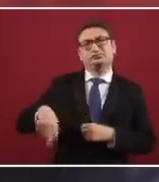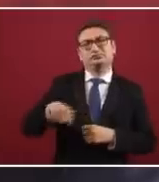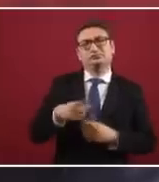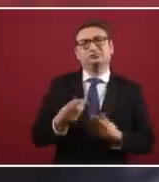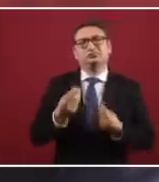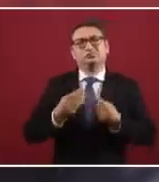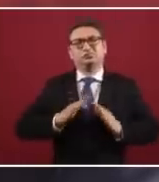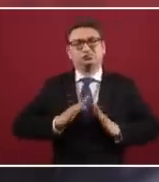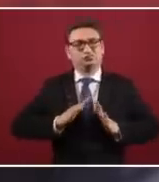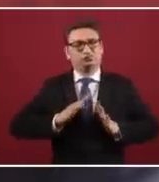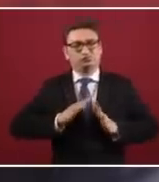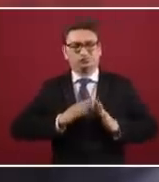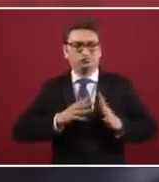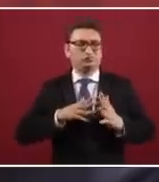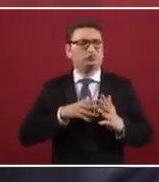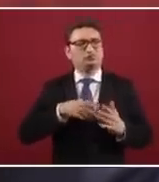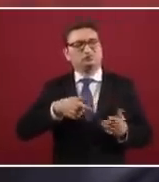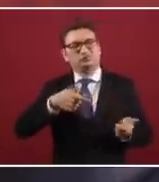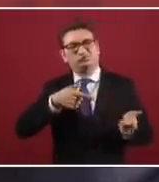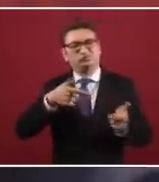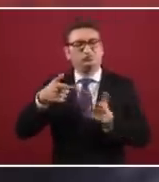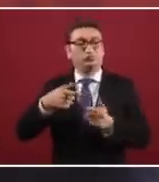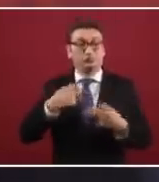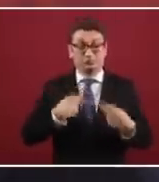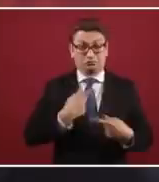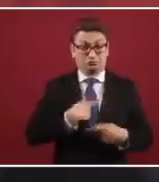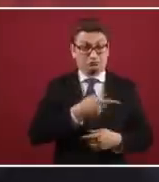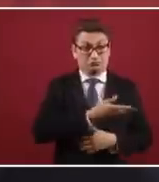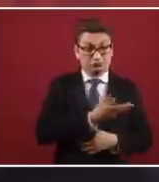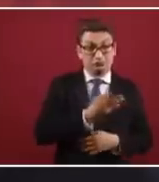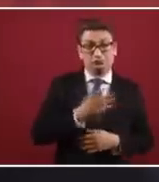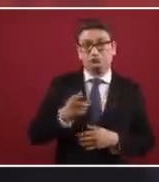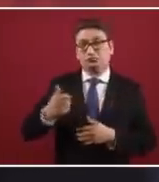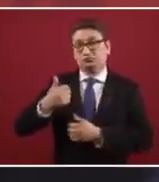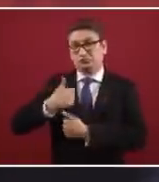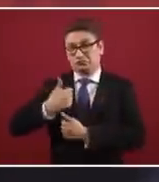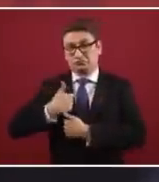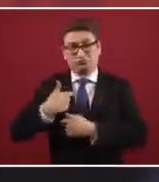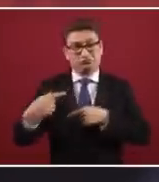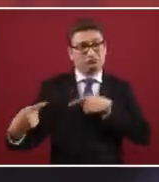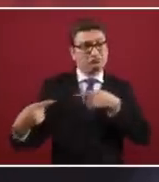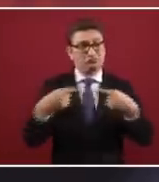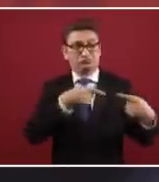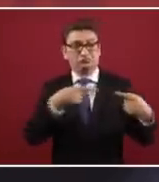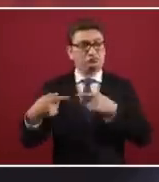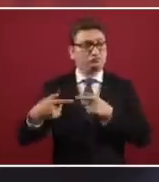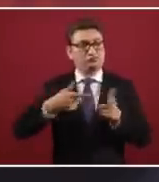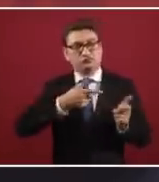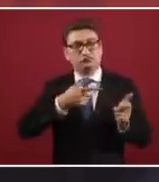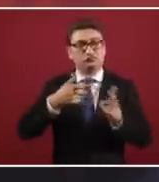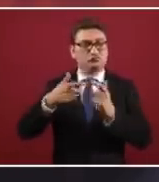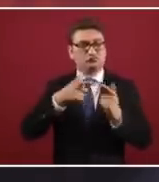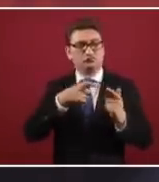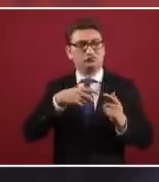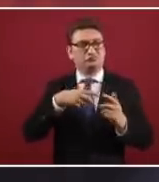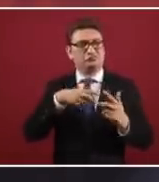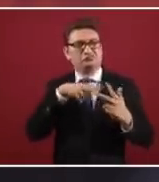muchos, tanto civiles como militares en